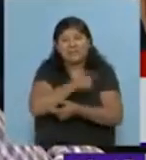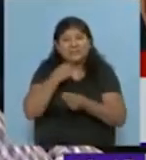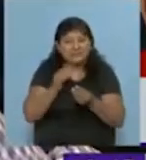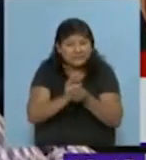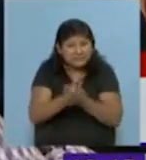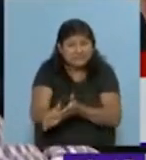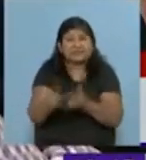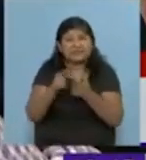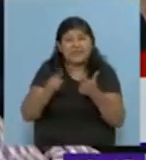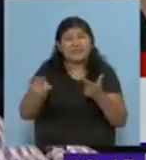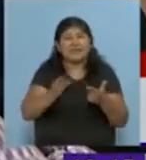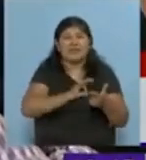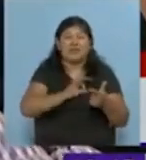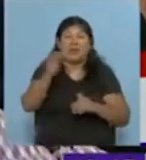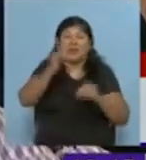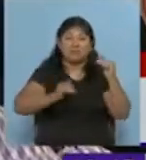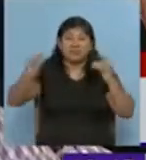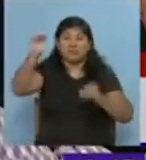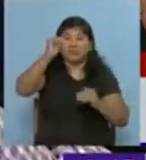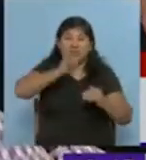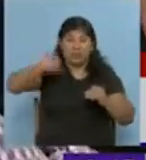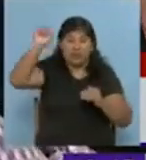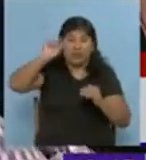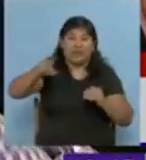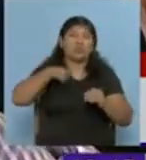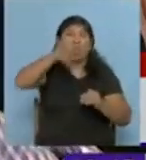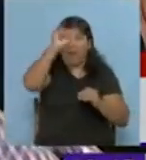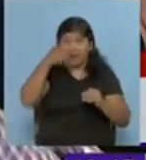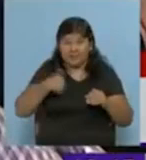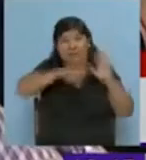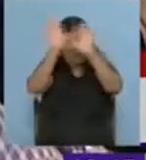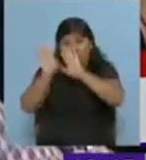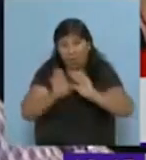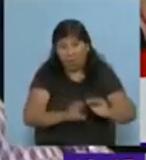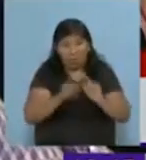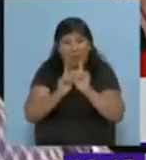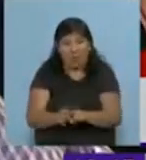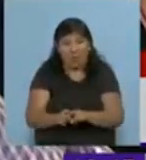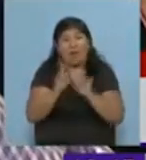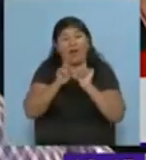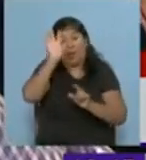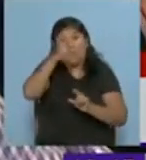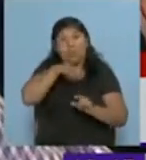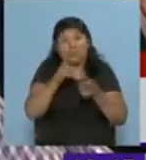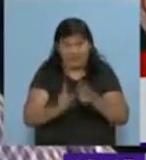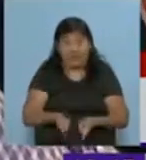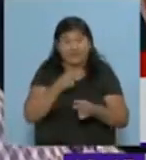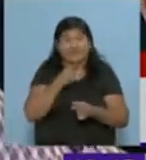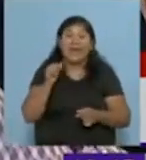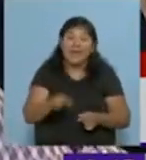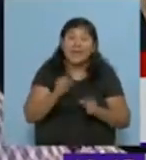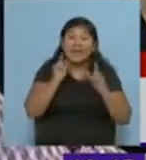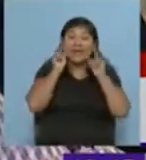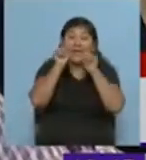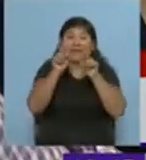poder adquisitivo de los salarios en todo el país, en Jujuy también. Y bueno, este es el desafío que tenemos nosotros como